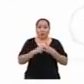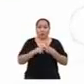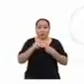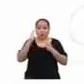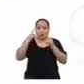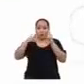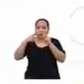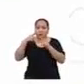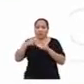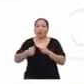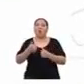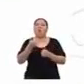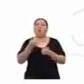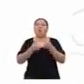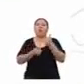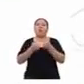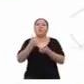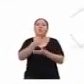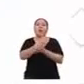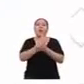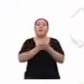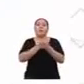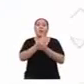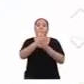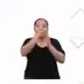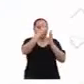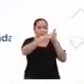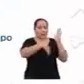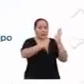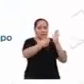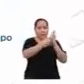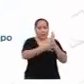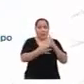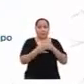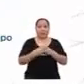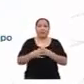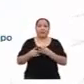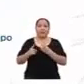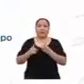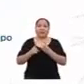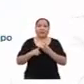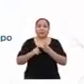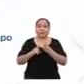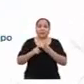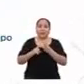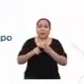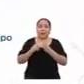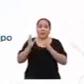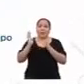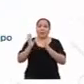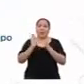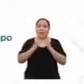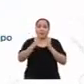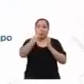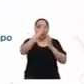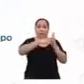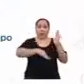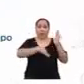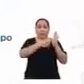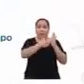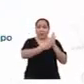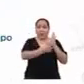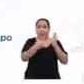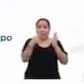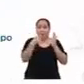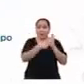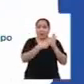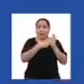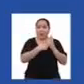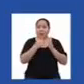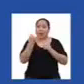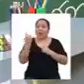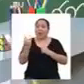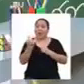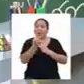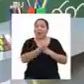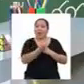elementos de una tabla de frecuencias. Paso 3. Elaborar la tabla de frecuencias para cada tipo de